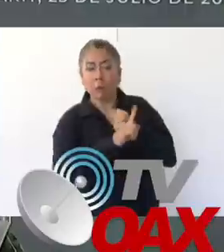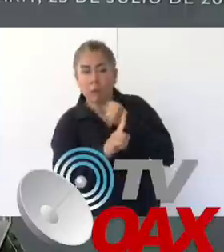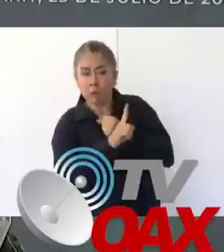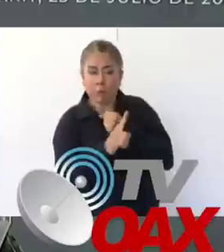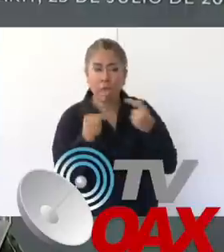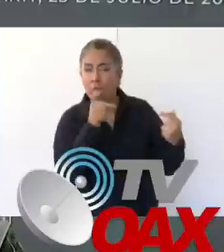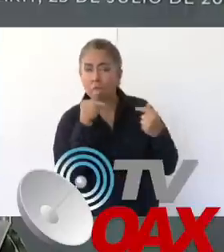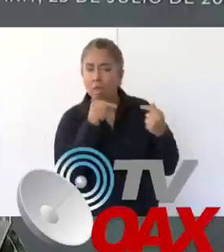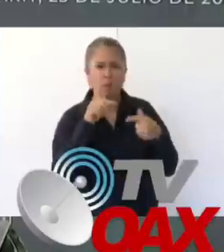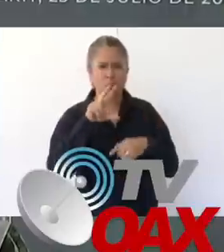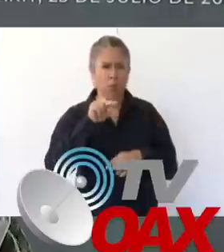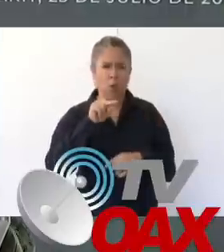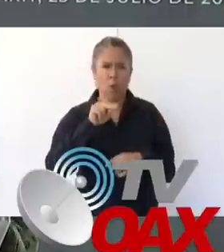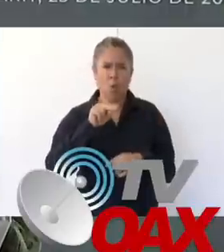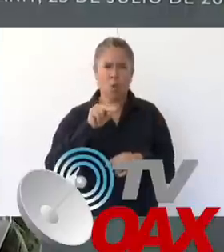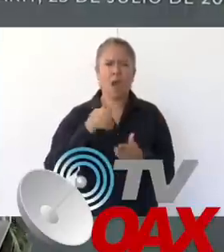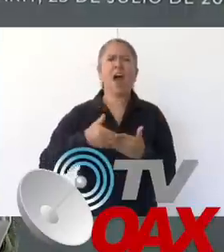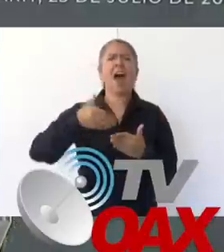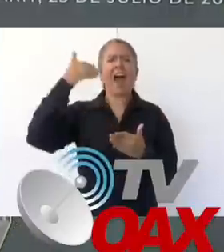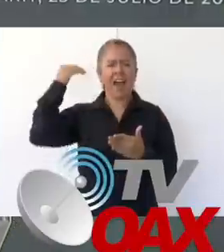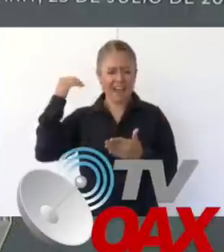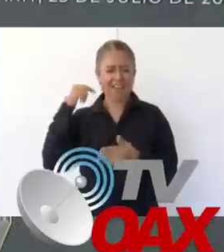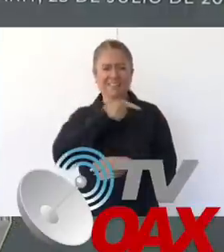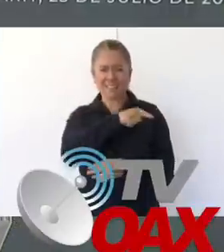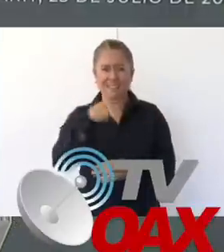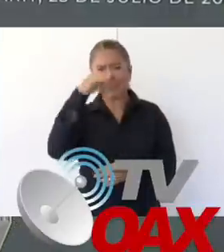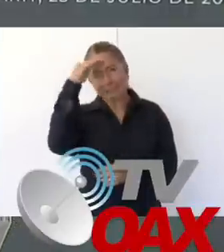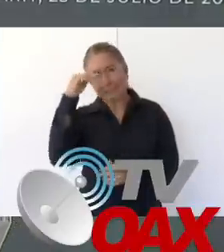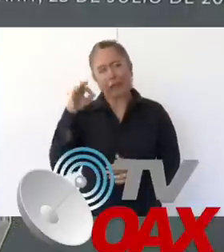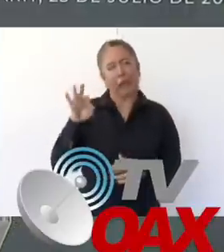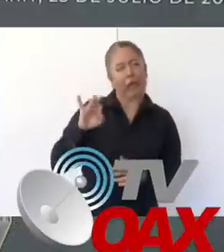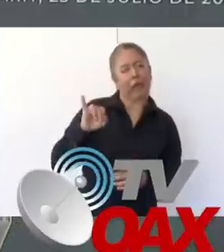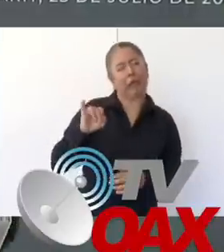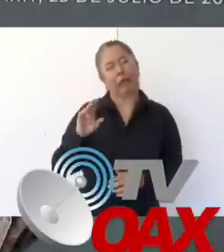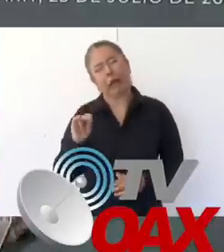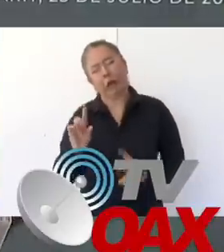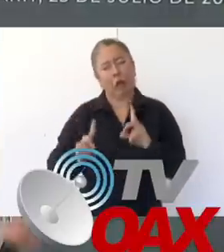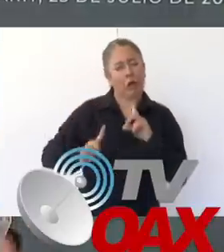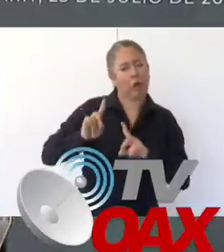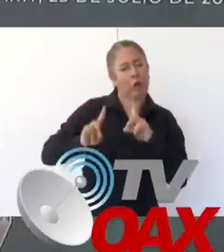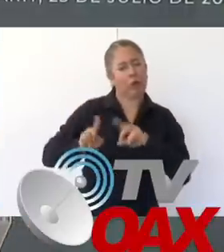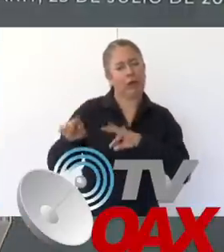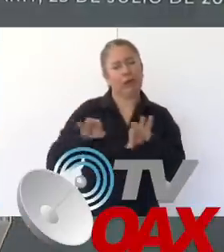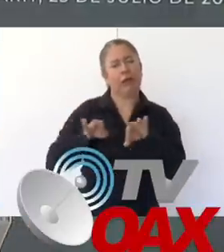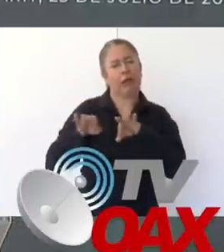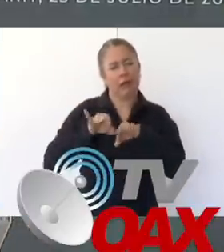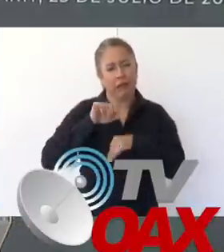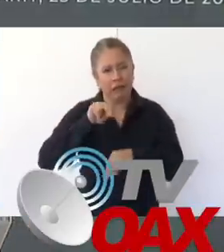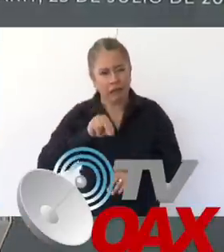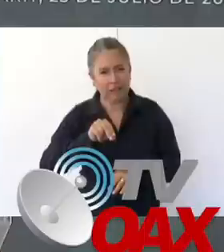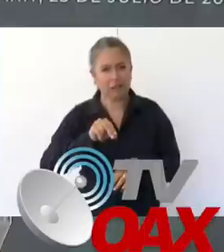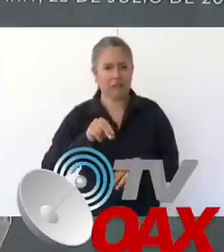tenía cierto recelo que se podía hacer el trabajo, se había iniciado